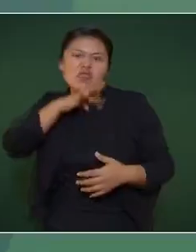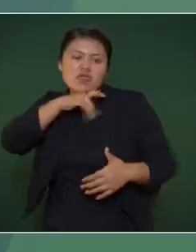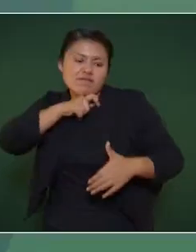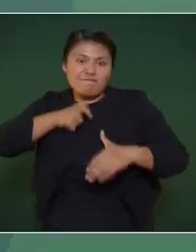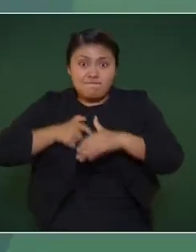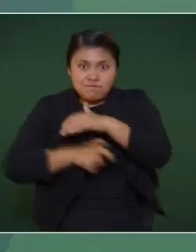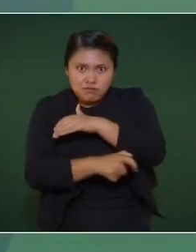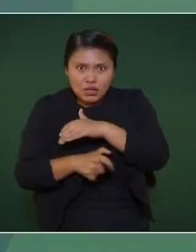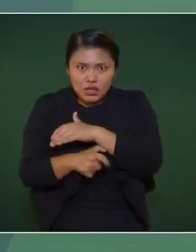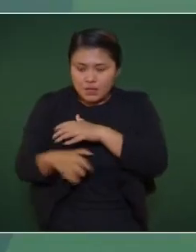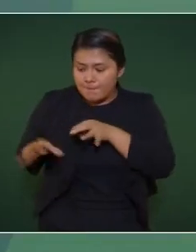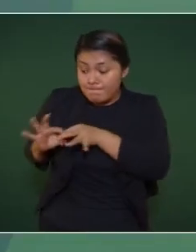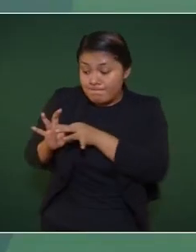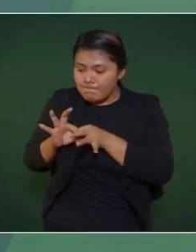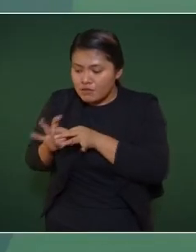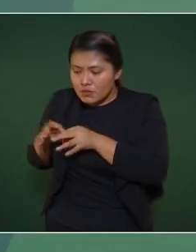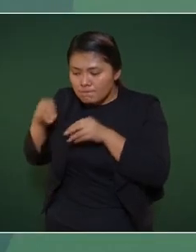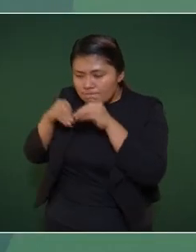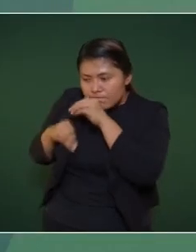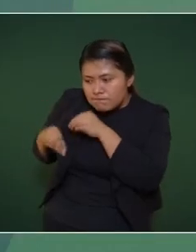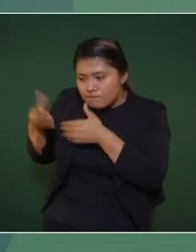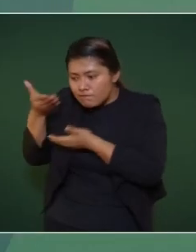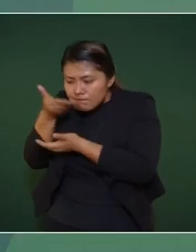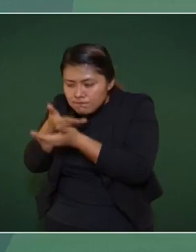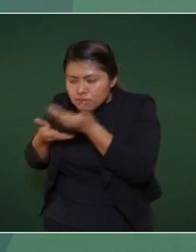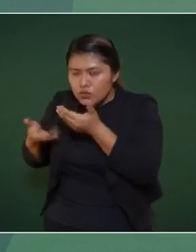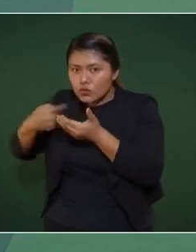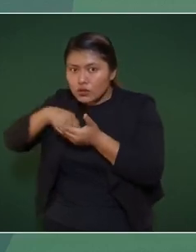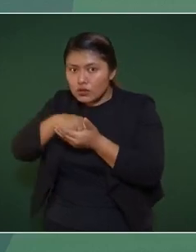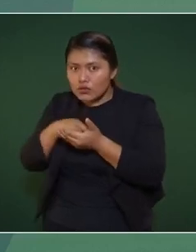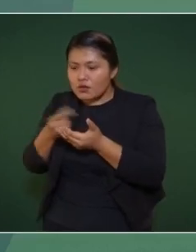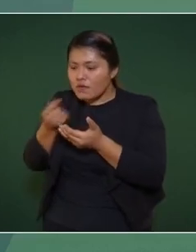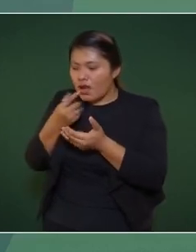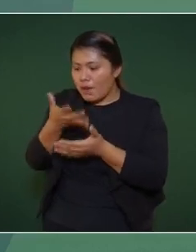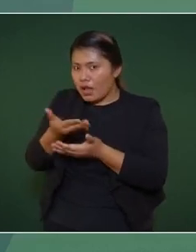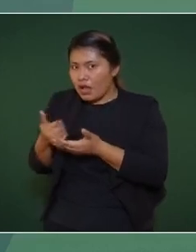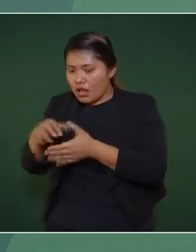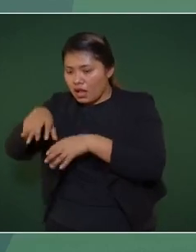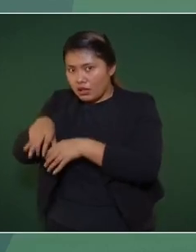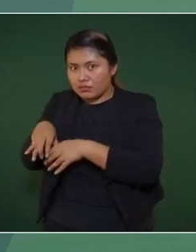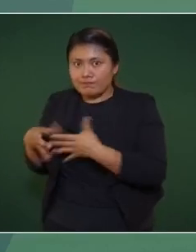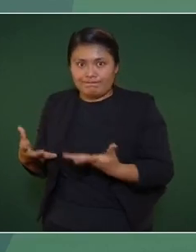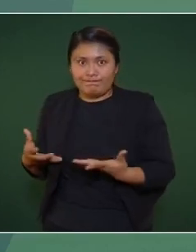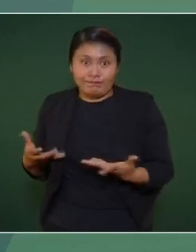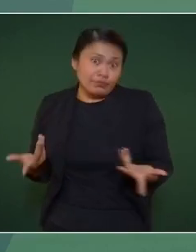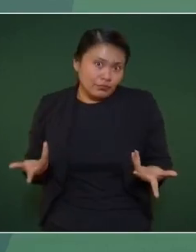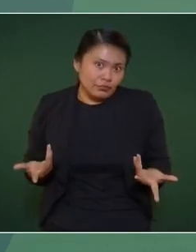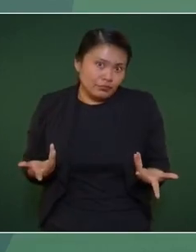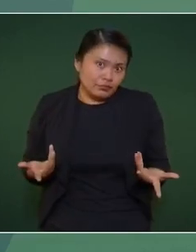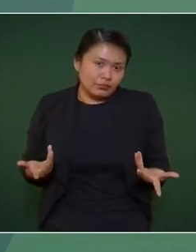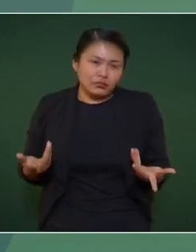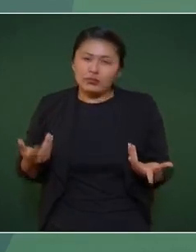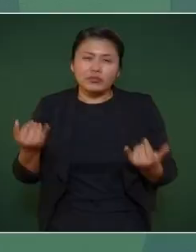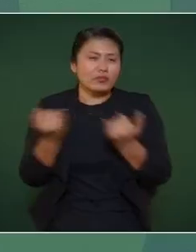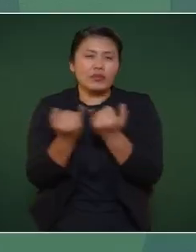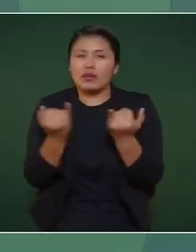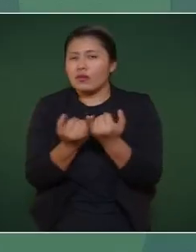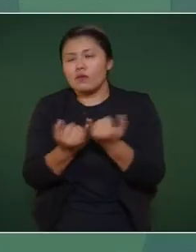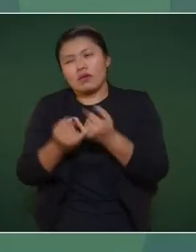medios de información, que es mucho decir, medios de